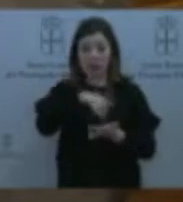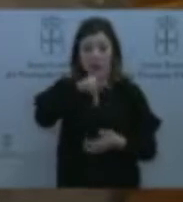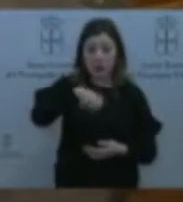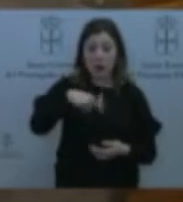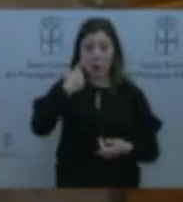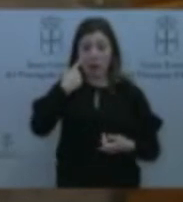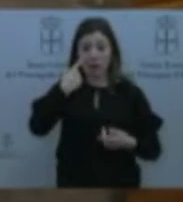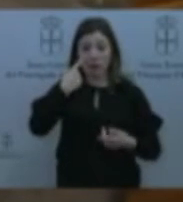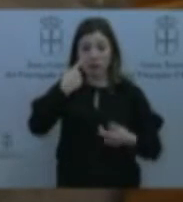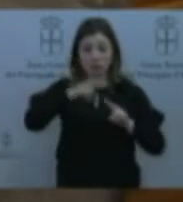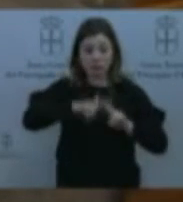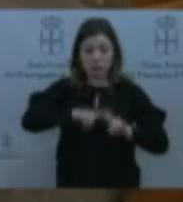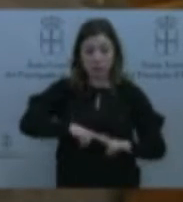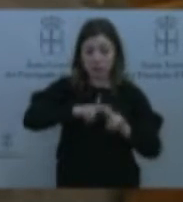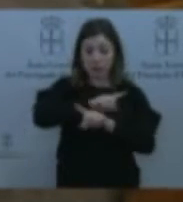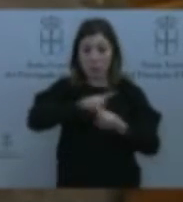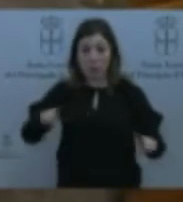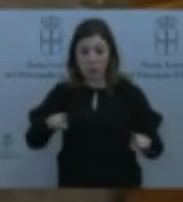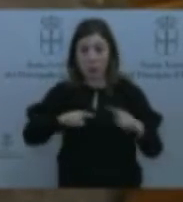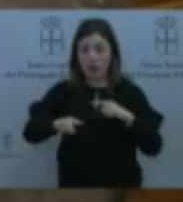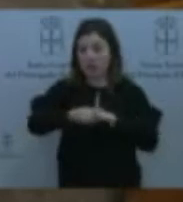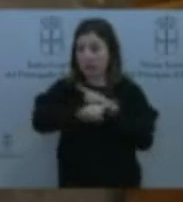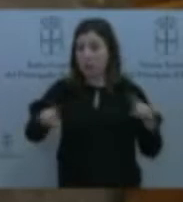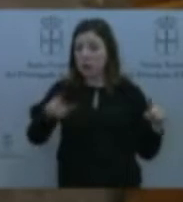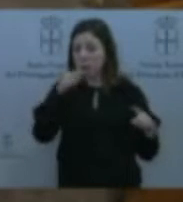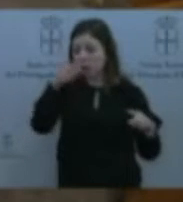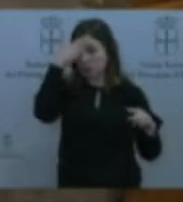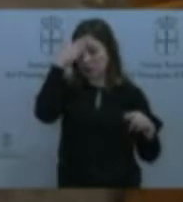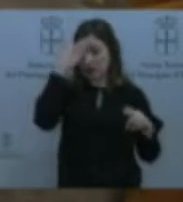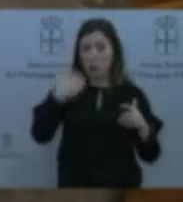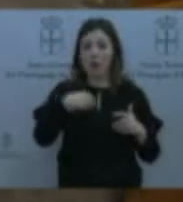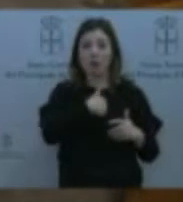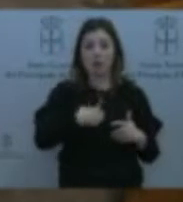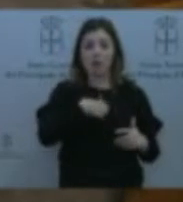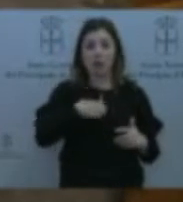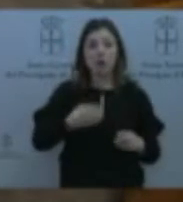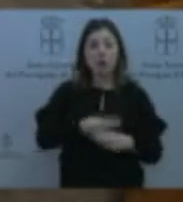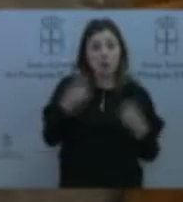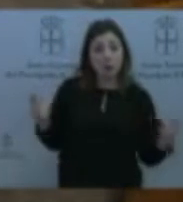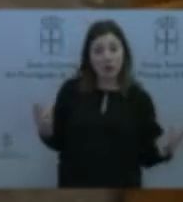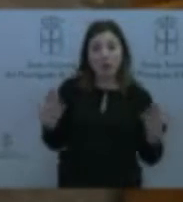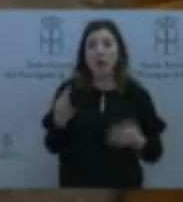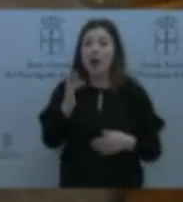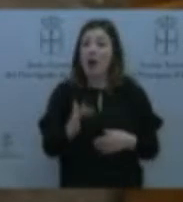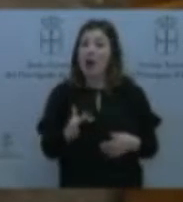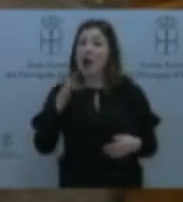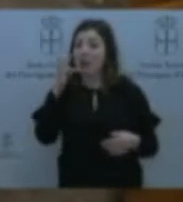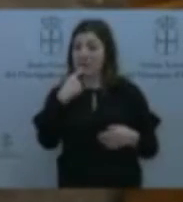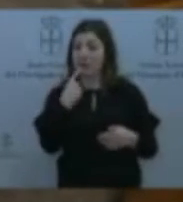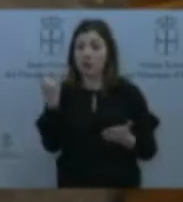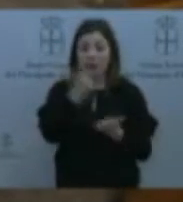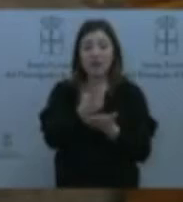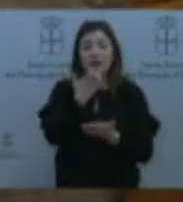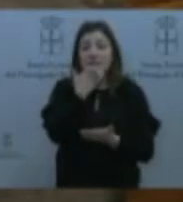la tutela de función pública. Y, insisto una vez más, señorías, si alguien cree que ve conculcados sus derechos, lo que